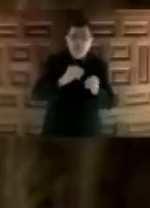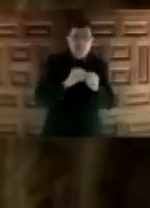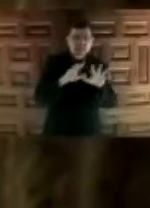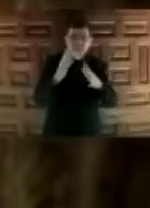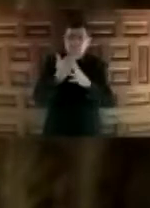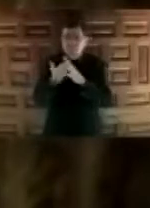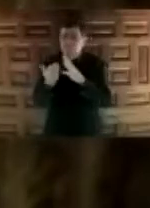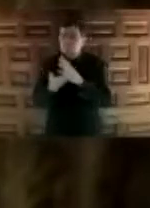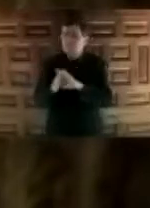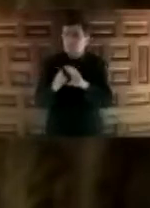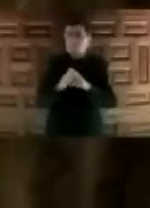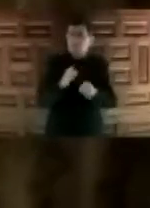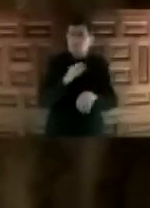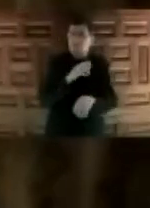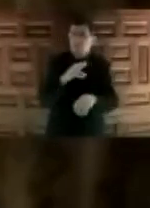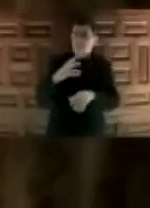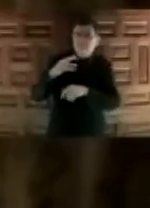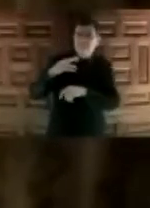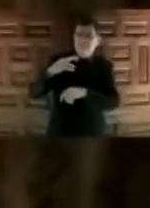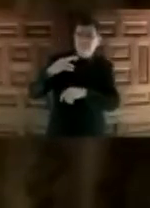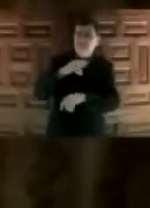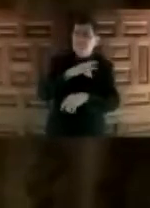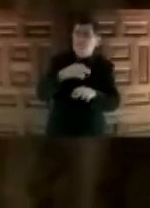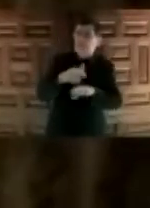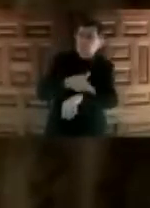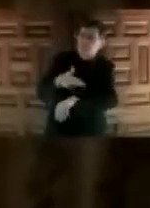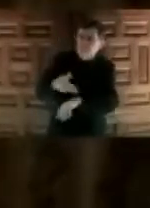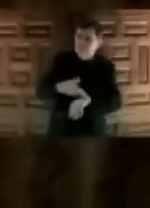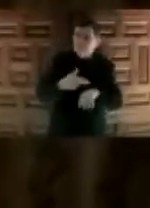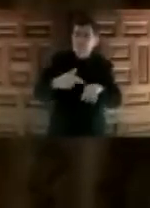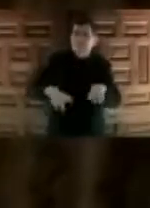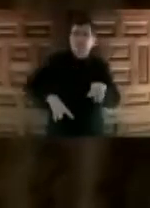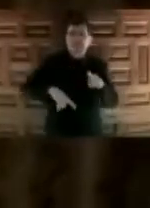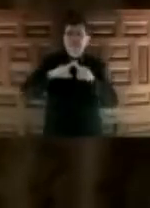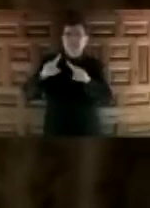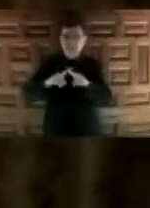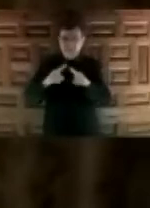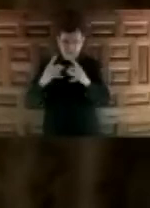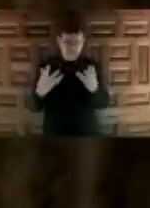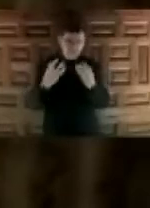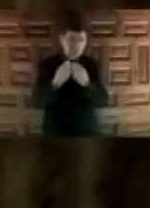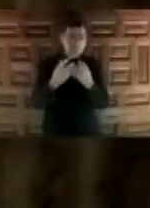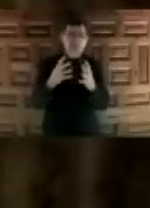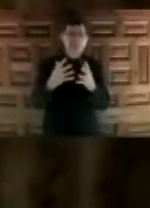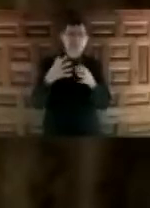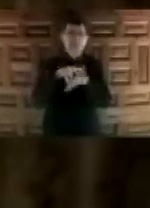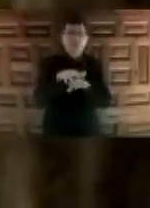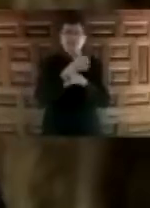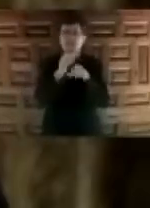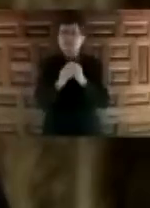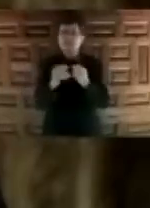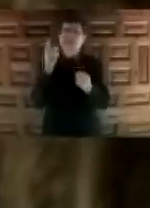tanto, de modelos de gestión y gobernanza que revelarán las relaciones de fuerza y su intermediación con